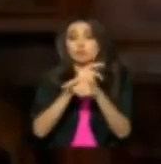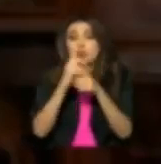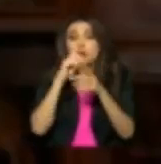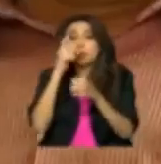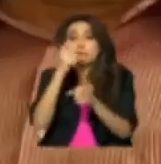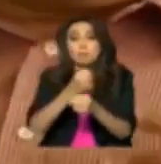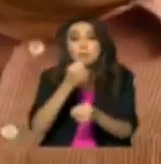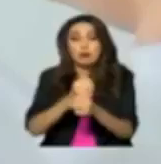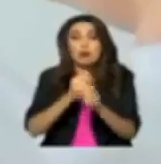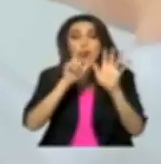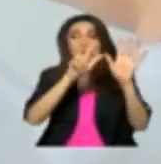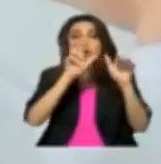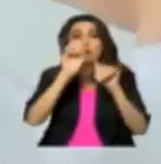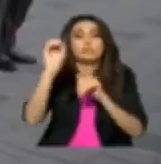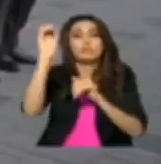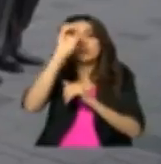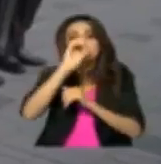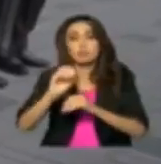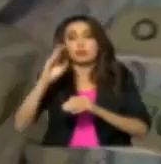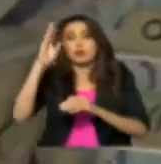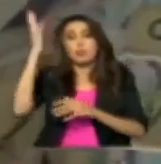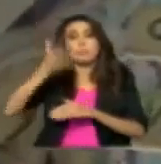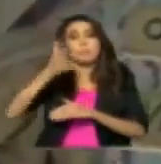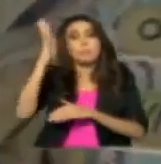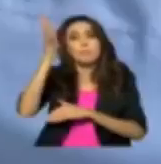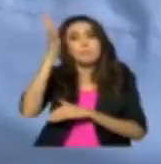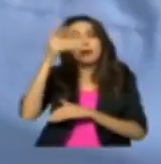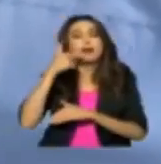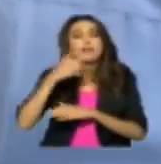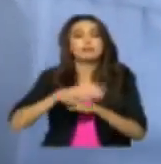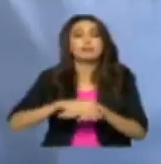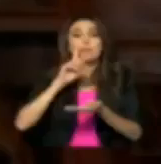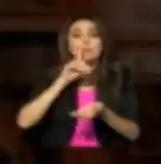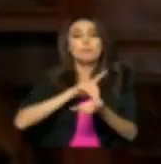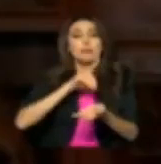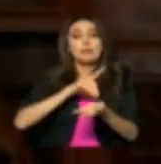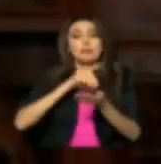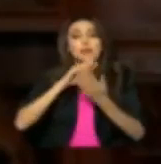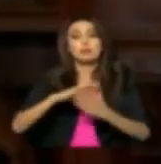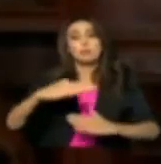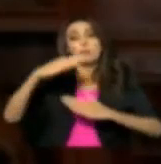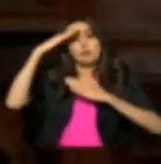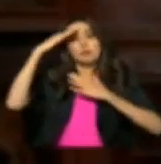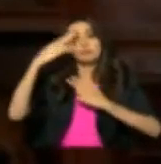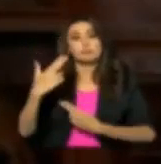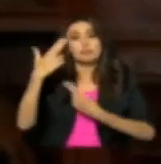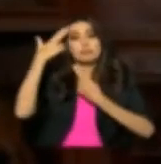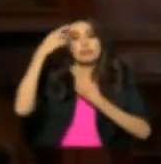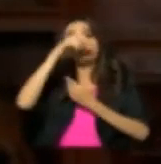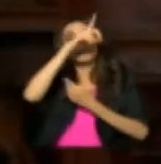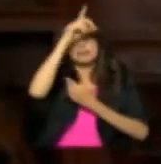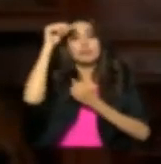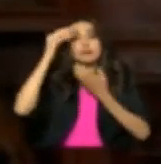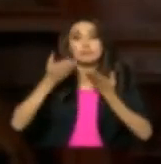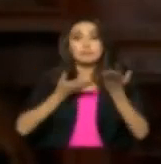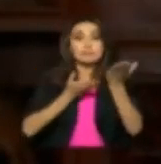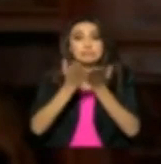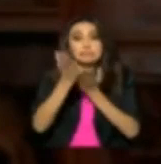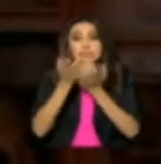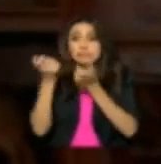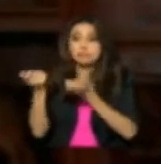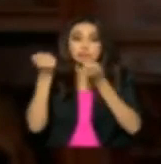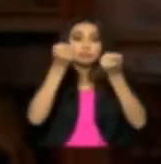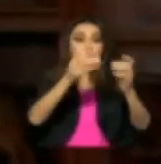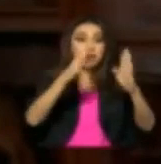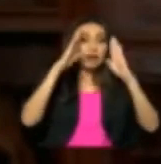de ellos, son maestros, médicos, policías, militares, enfermeras, que sirven a sus compatriotas, principalmente a los más